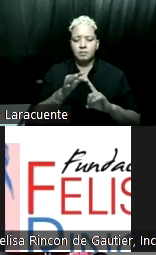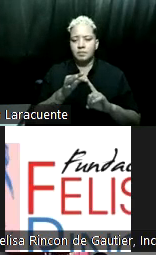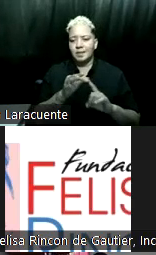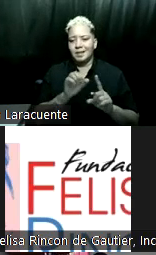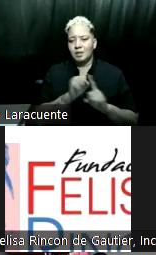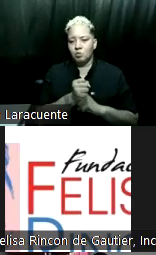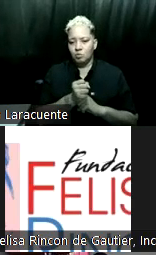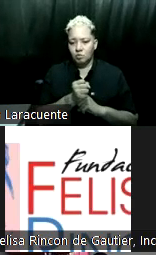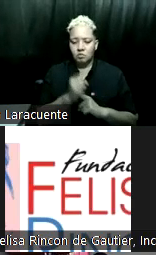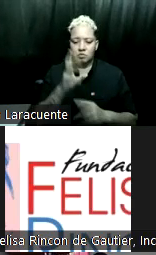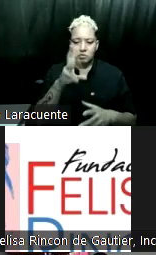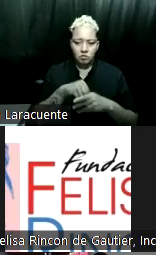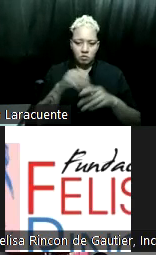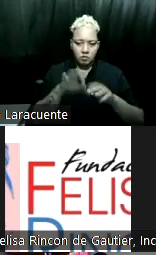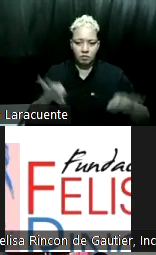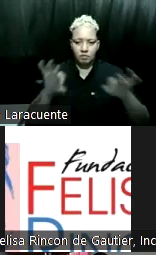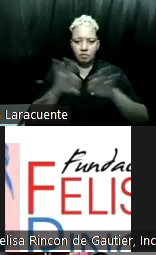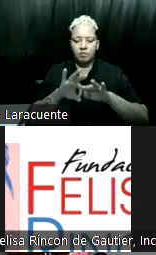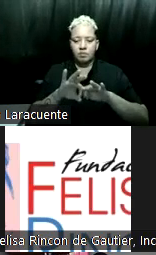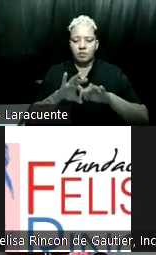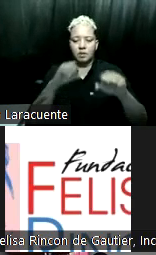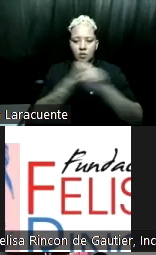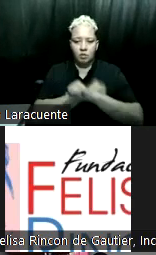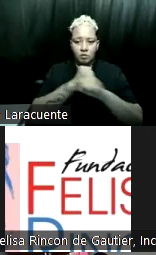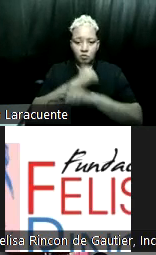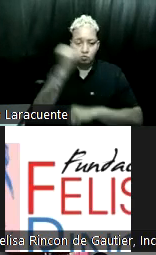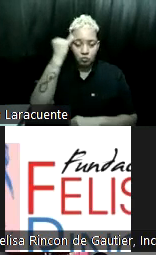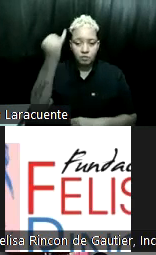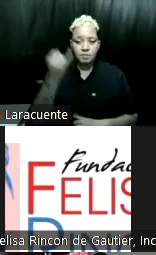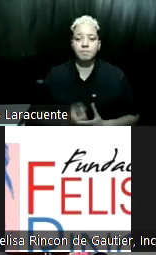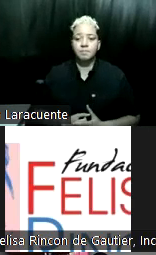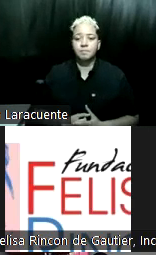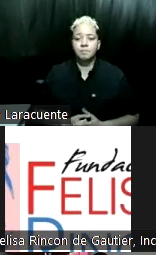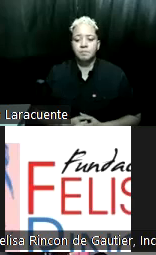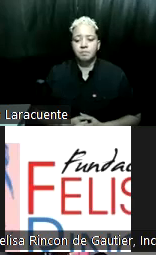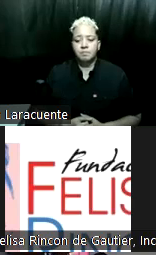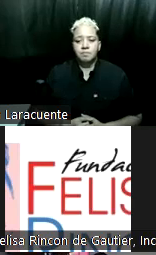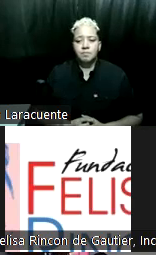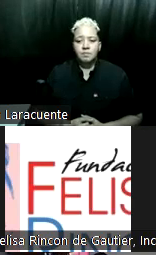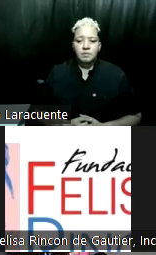y fue parte esencial de esa lucha ideológica, o sea, ante